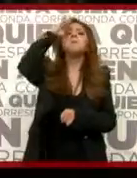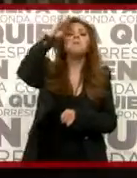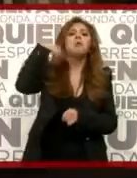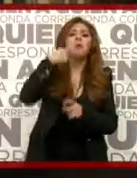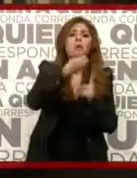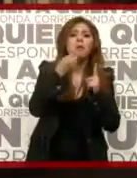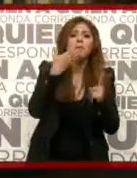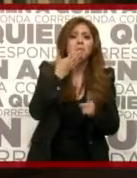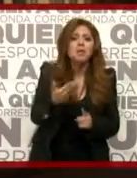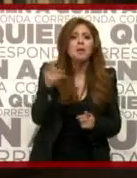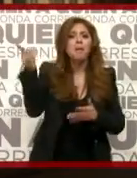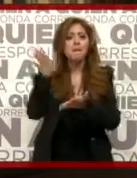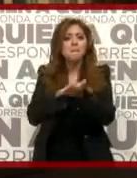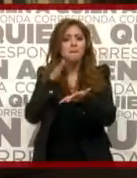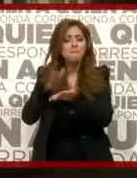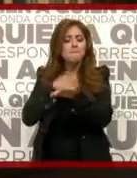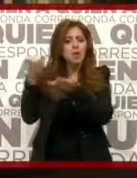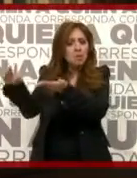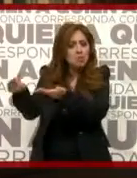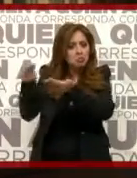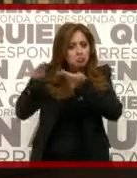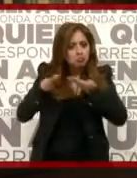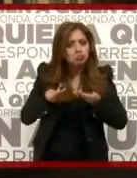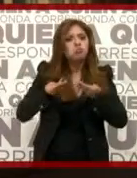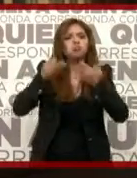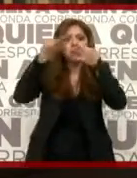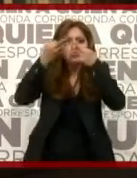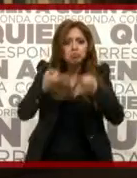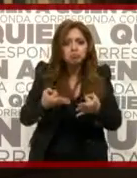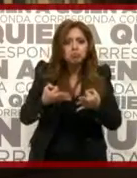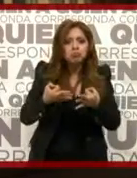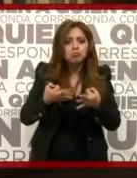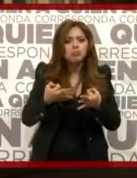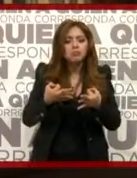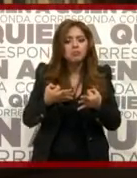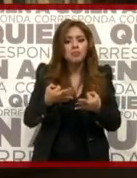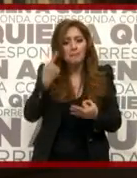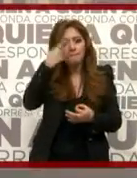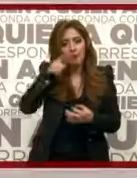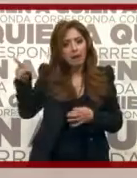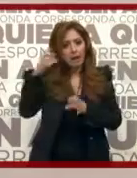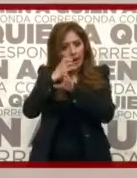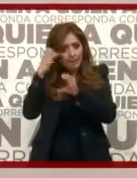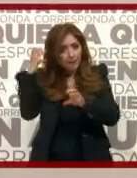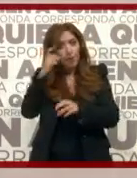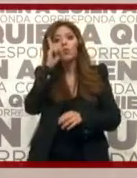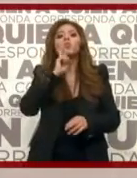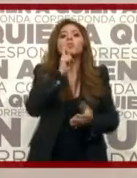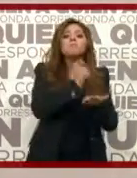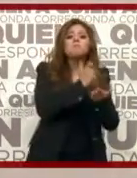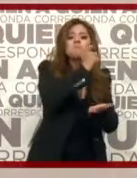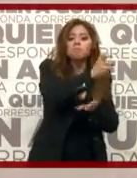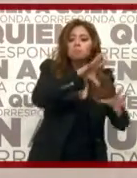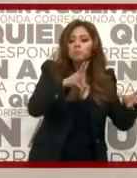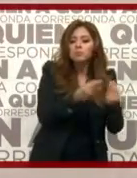orden. Nos dieron toda la documentación oficial correspondiente a la camioneta. La señora pagó de